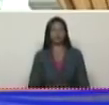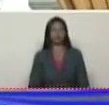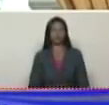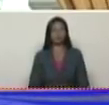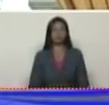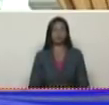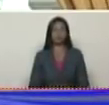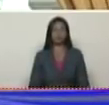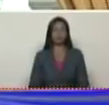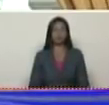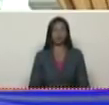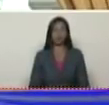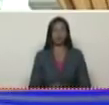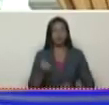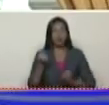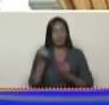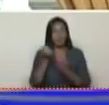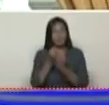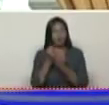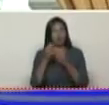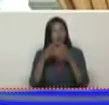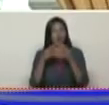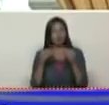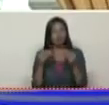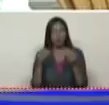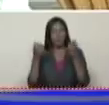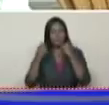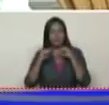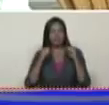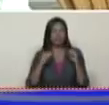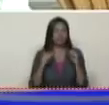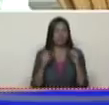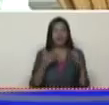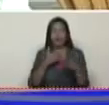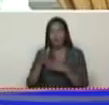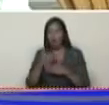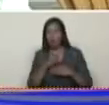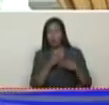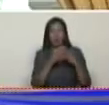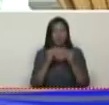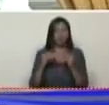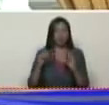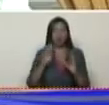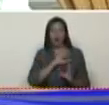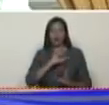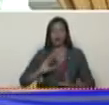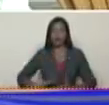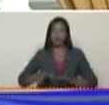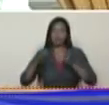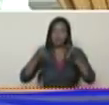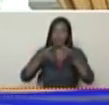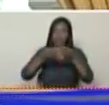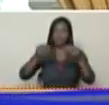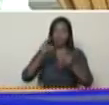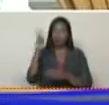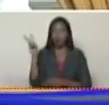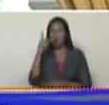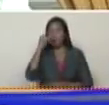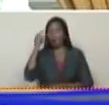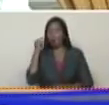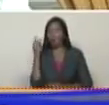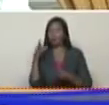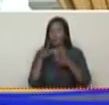Es la solidaridad practicada, compartida, cristiana, de todos los venezolanos y